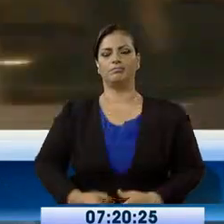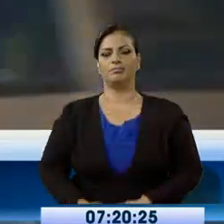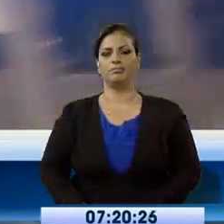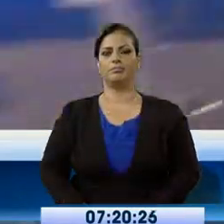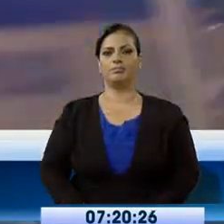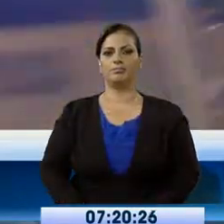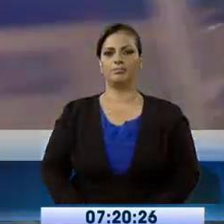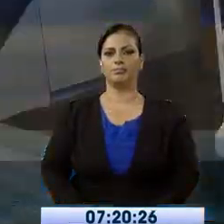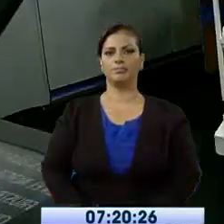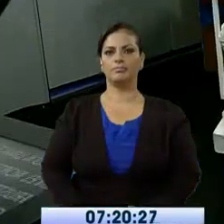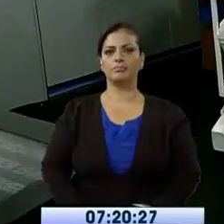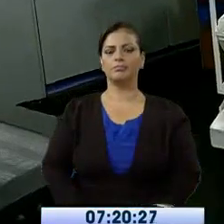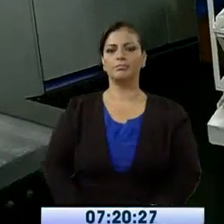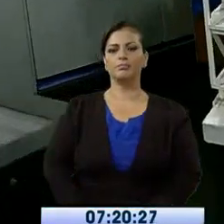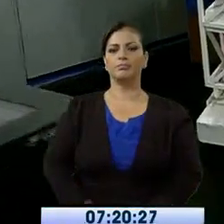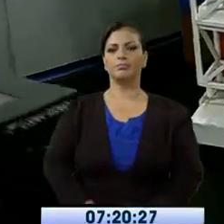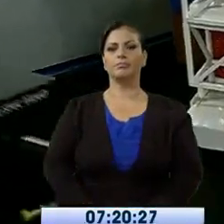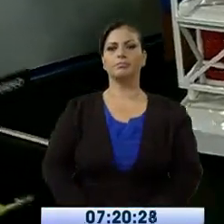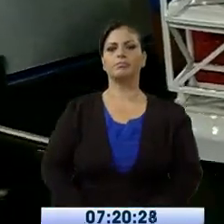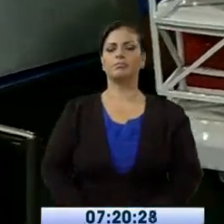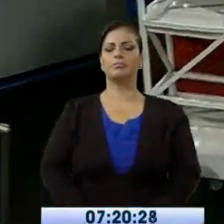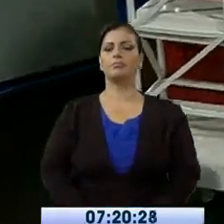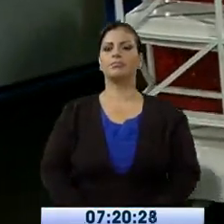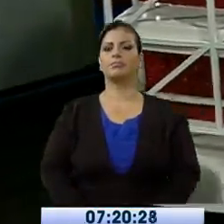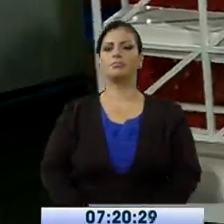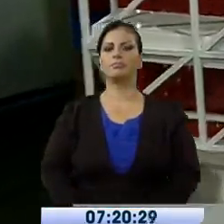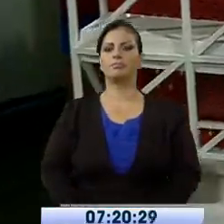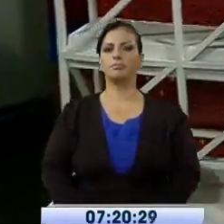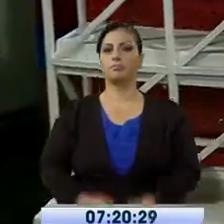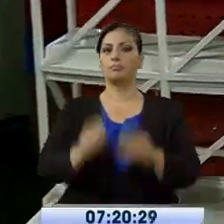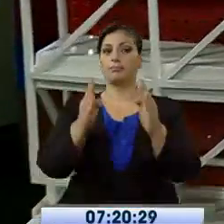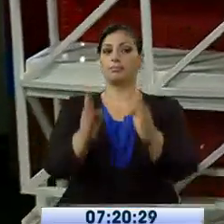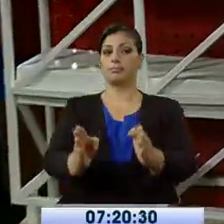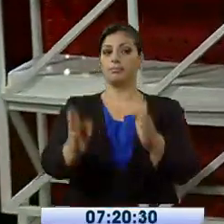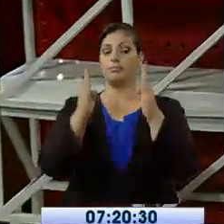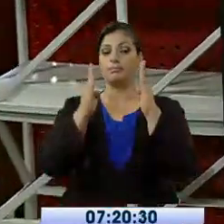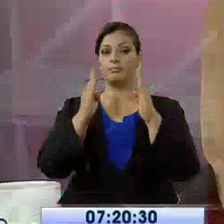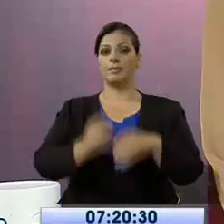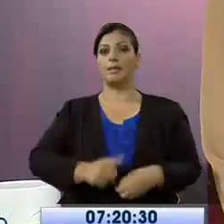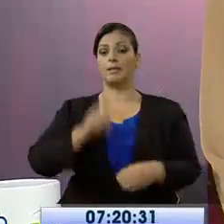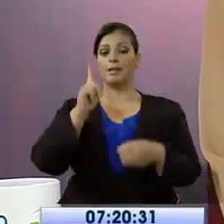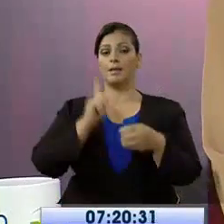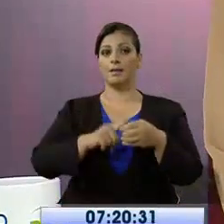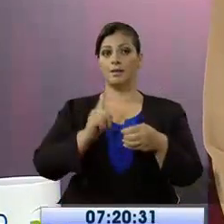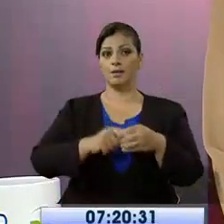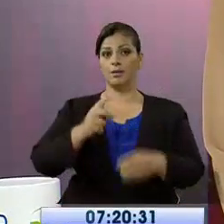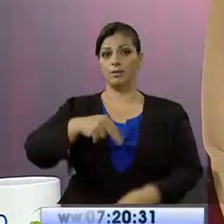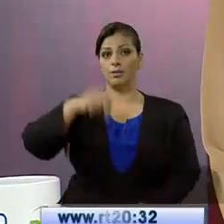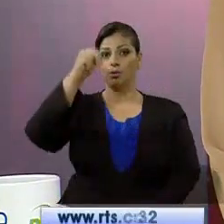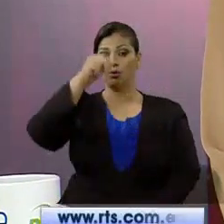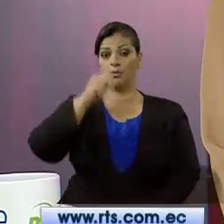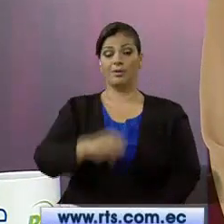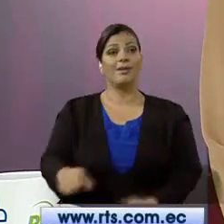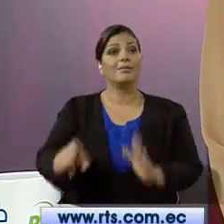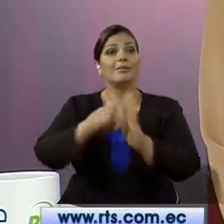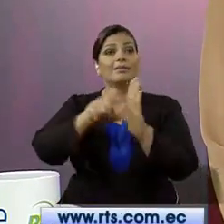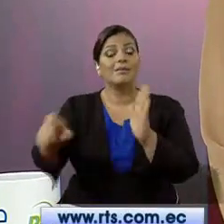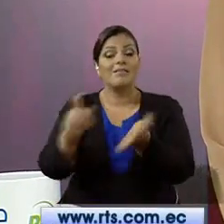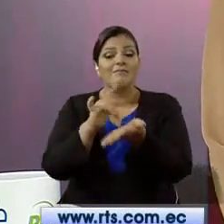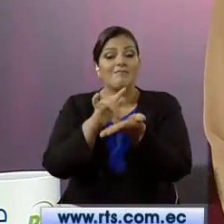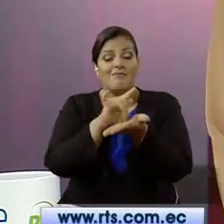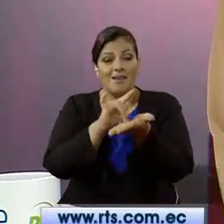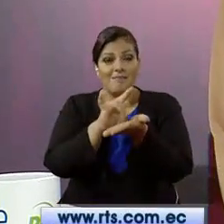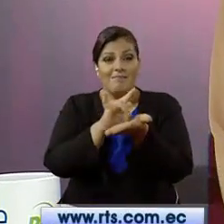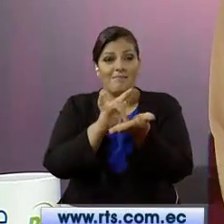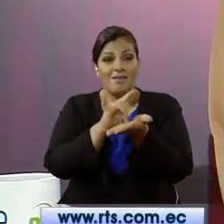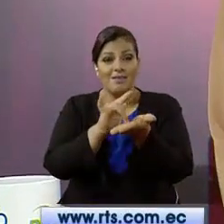Villao. Presten atención, el robo a una farmacia en el norte de Quito fue frustrado por un ciudadano